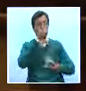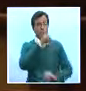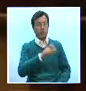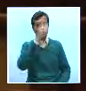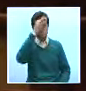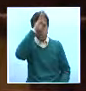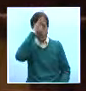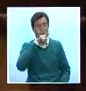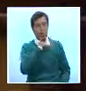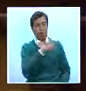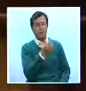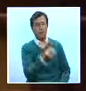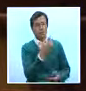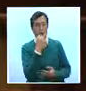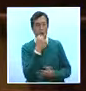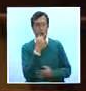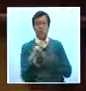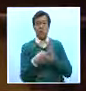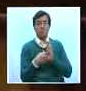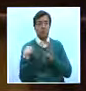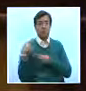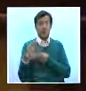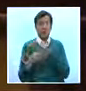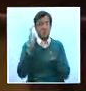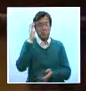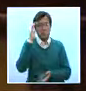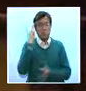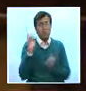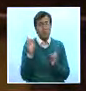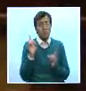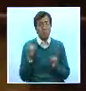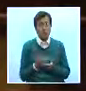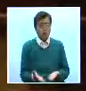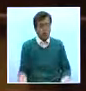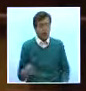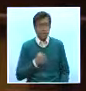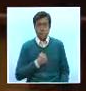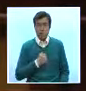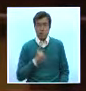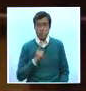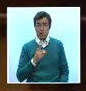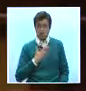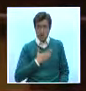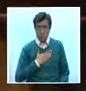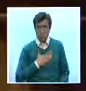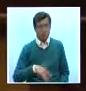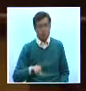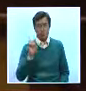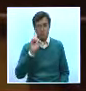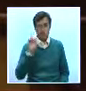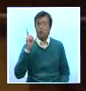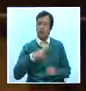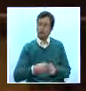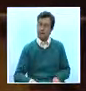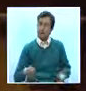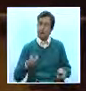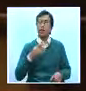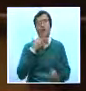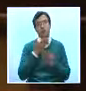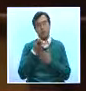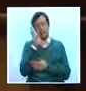que en Cuba no se preocupaban del impuesto a las herencias porque nada les pertenecía, todo les pertenecía al Estado. En nuestro país, gracias a Dios,